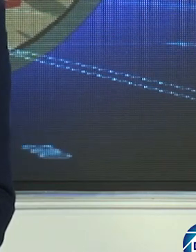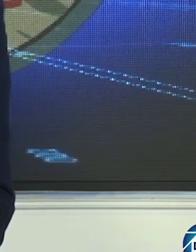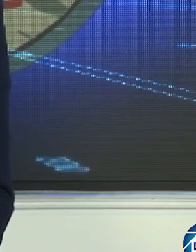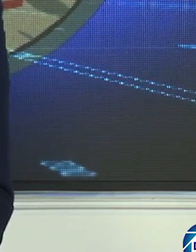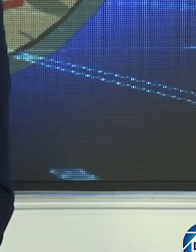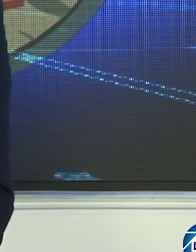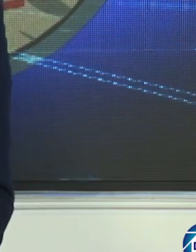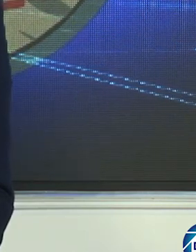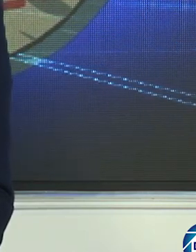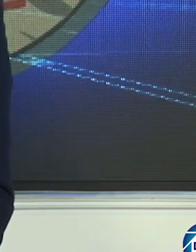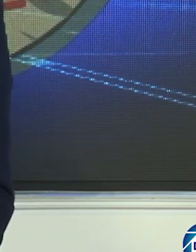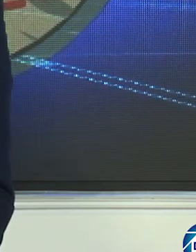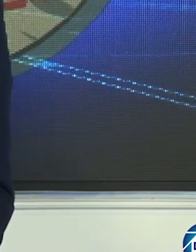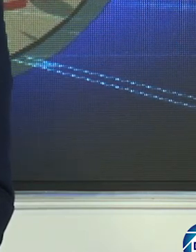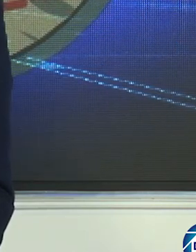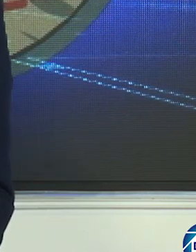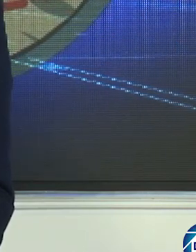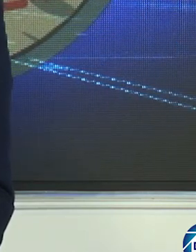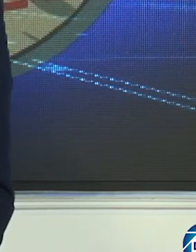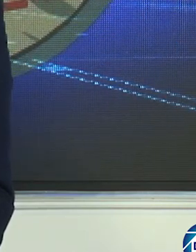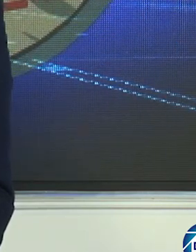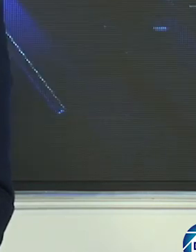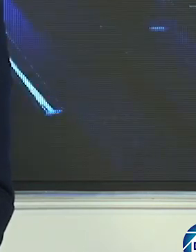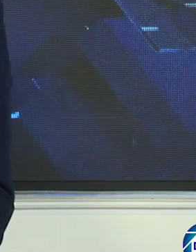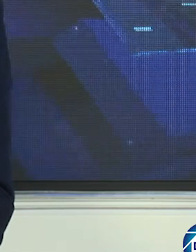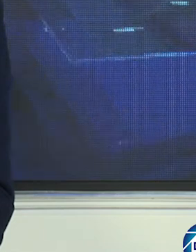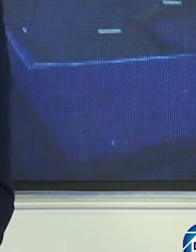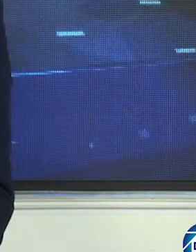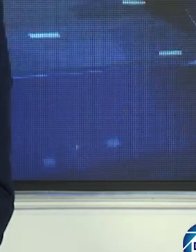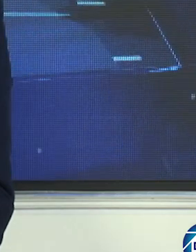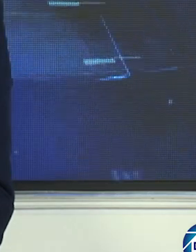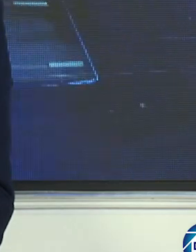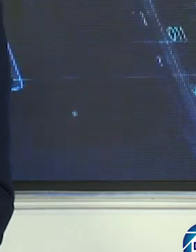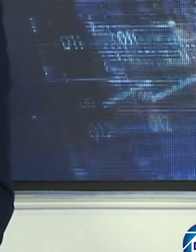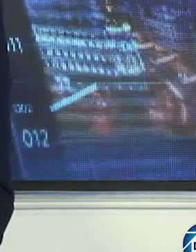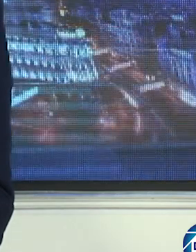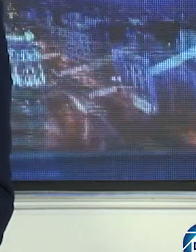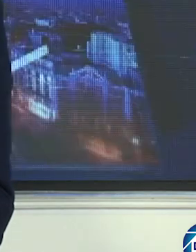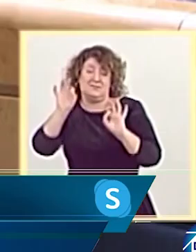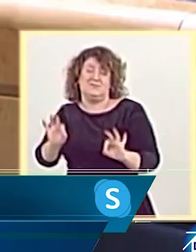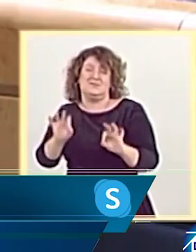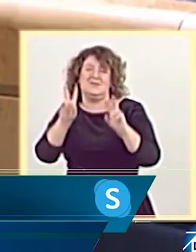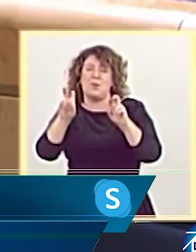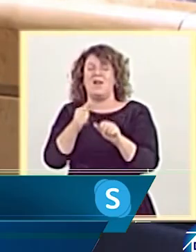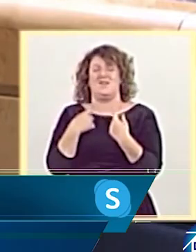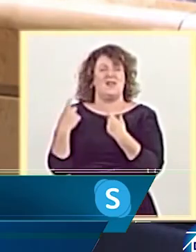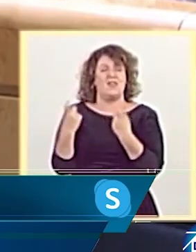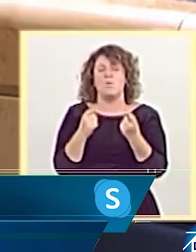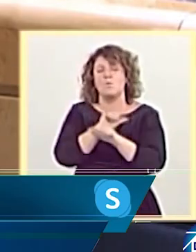a ese papel, ¿no? Bueno, es que como yo mismo te decía antes, es que Escribá parece que no se ha leído sus propios